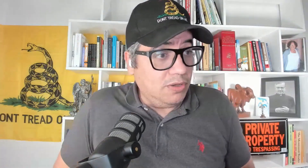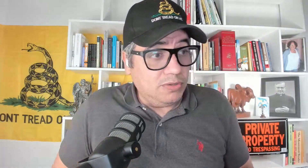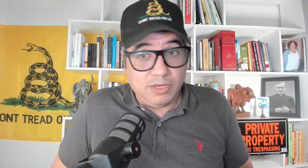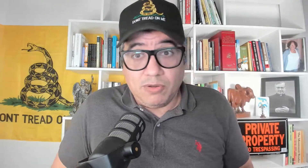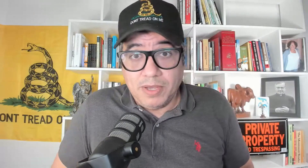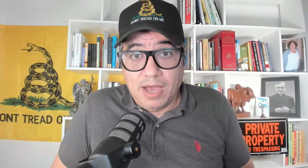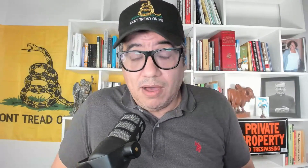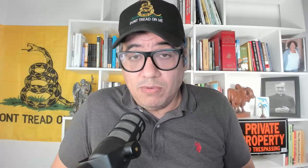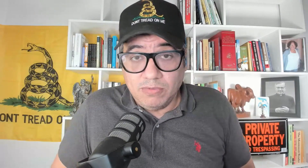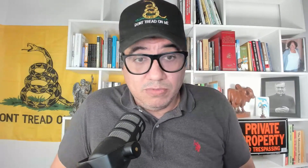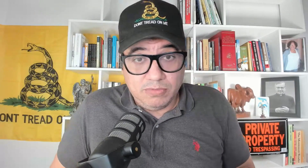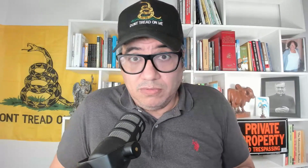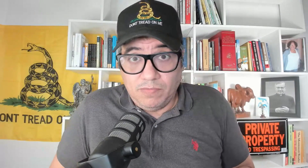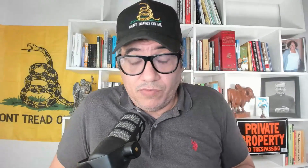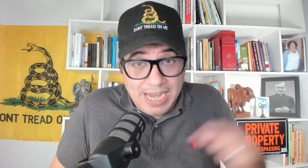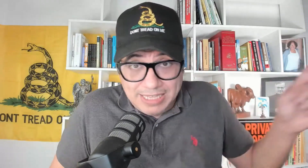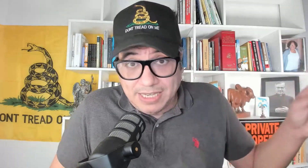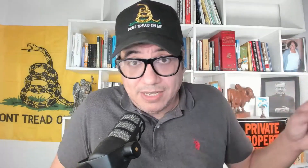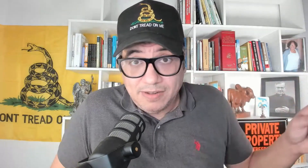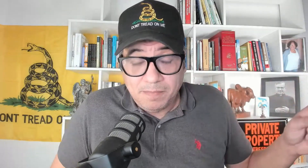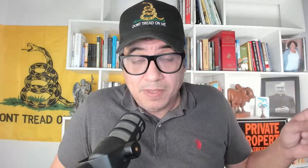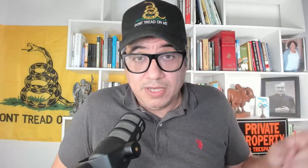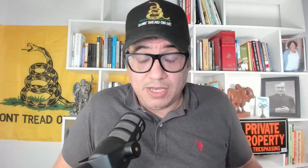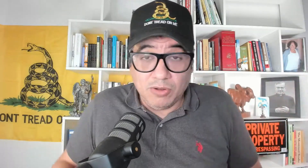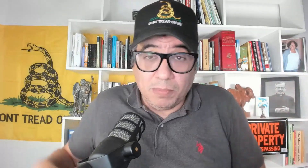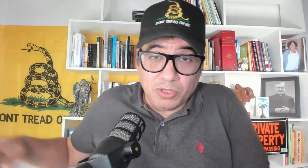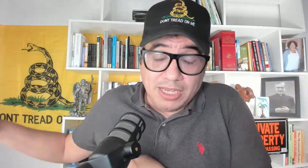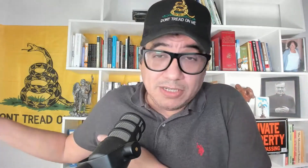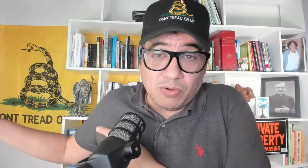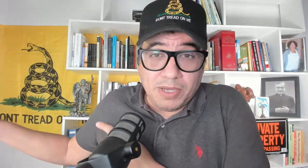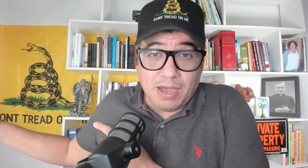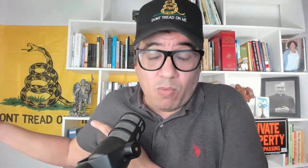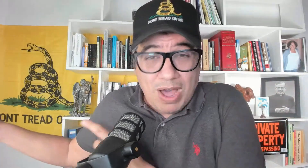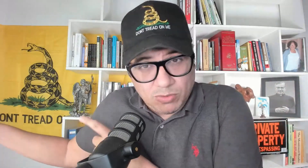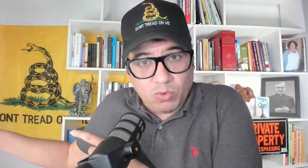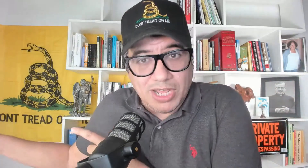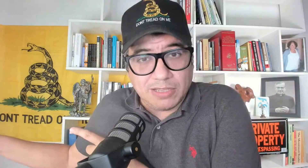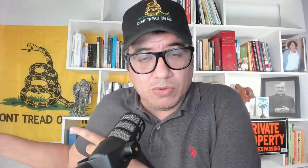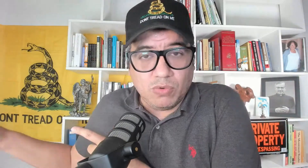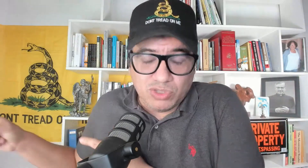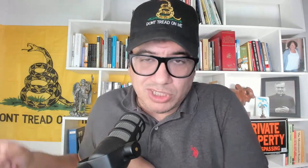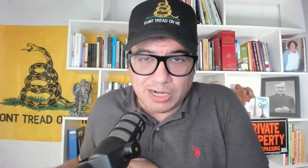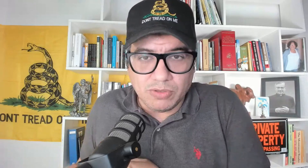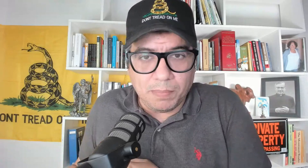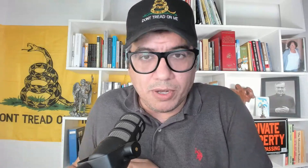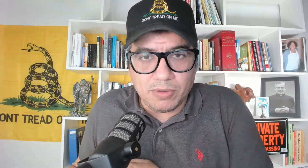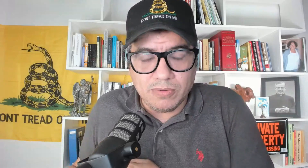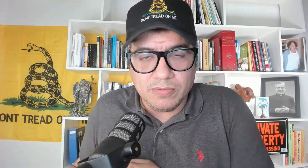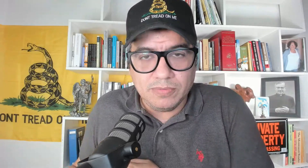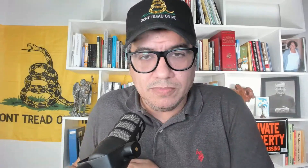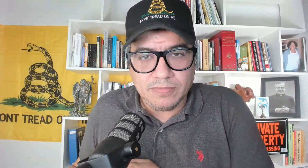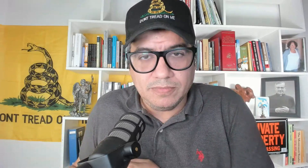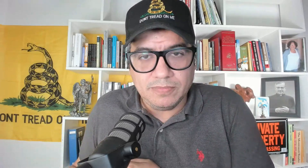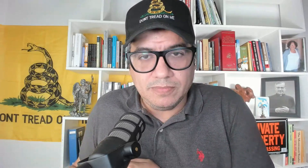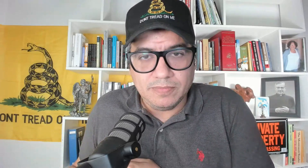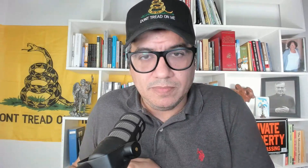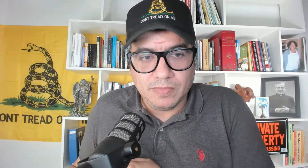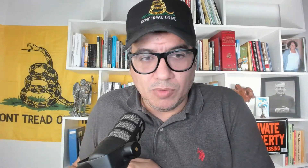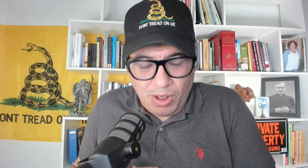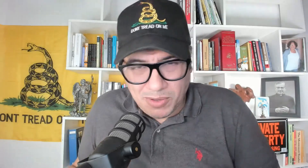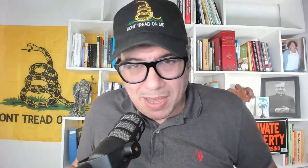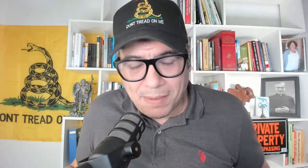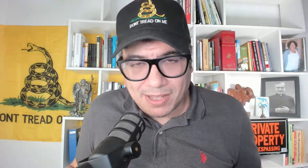se comía un filete y es que no podía se comía cuatro boniato con un chicharrón de puerco